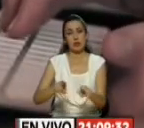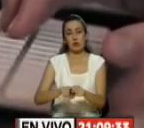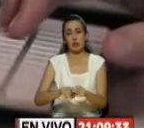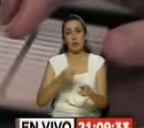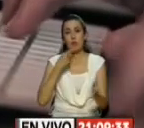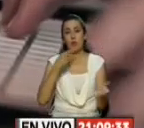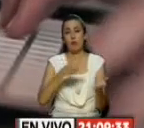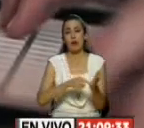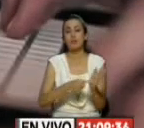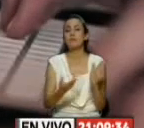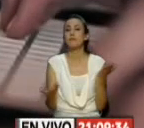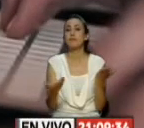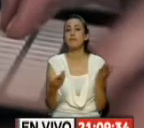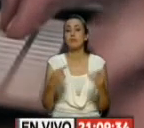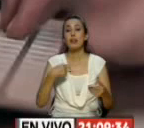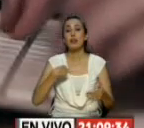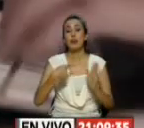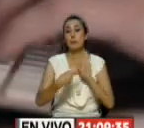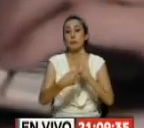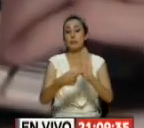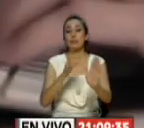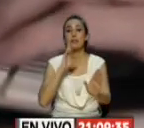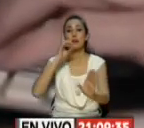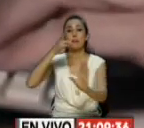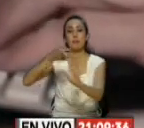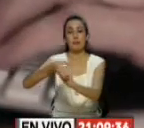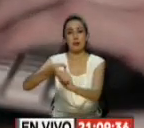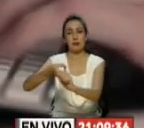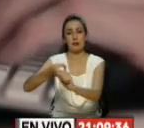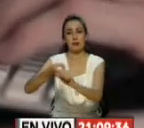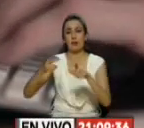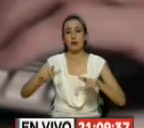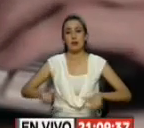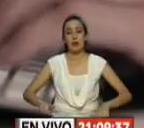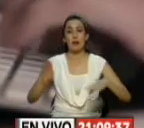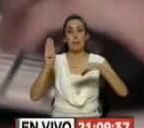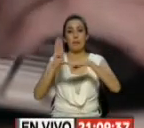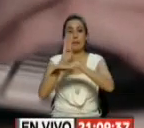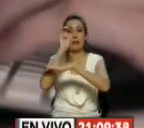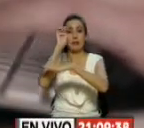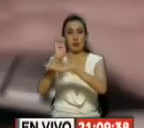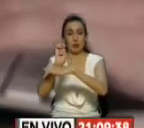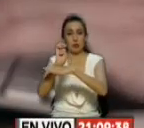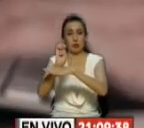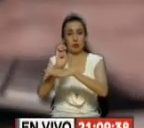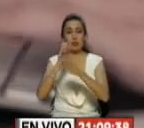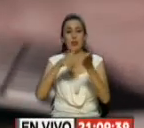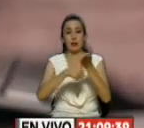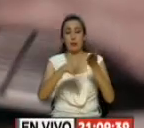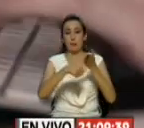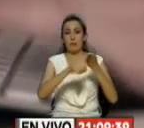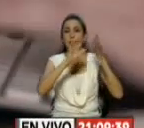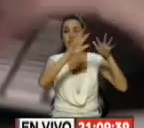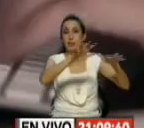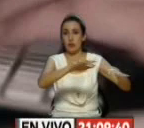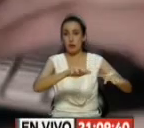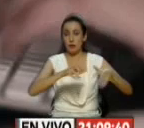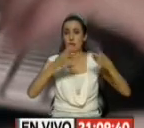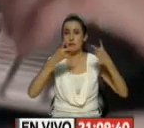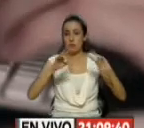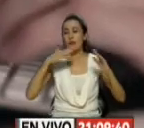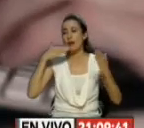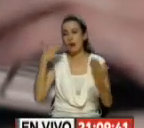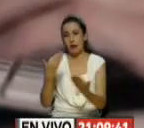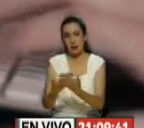lo siguiente: he presentado mi renuncia a la presidencia de Ban Ecuador, BP y al Ministerio de Agricultura. Agradezco